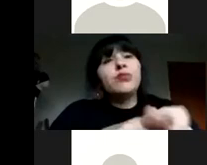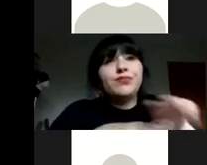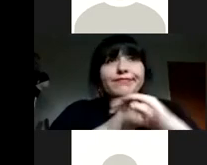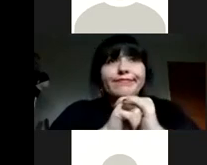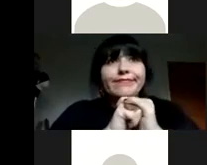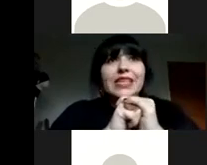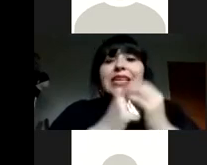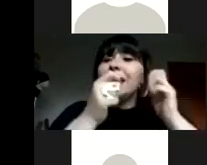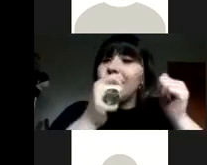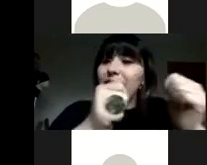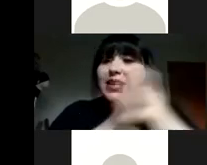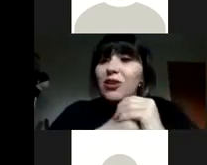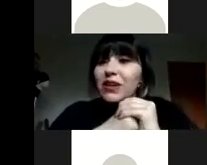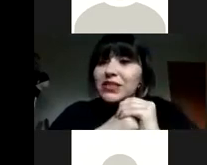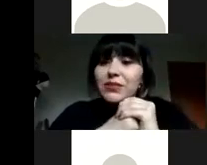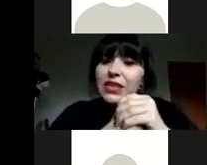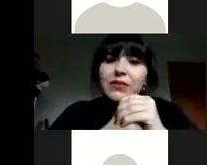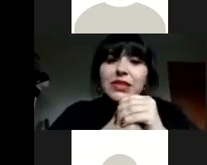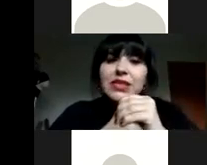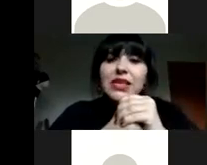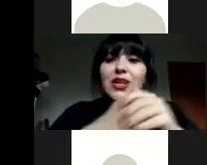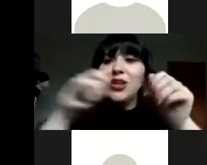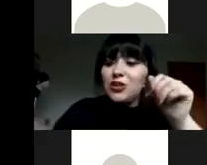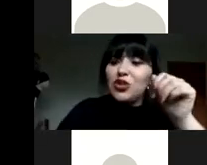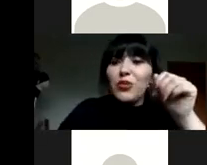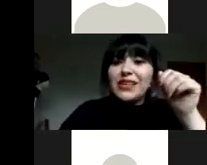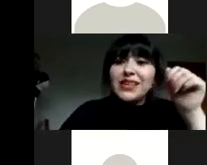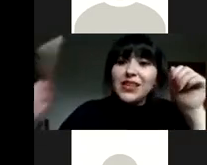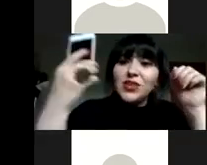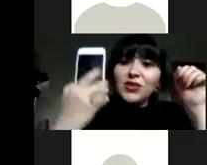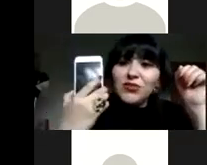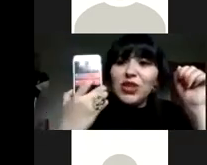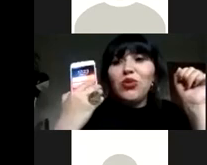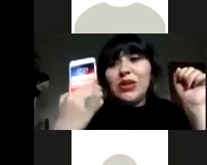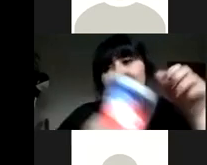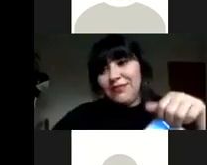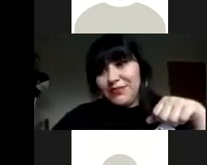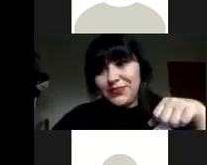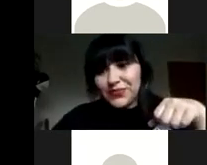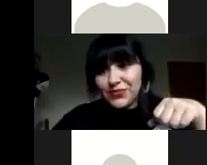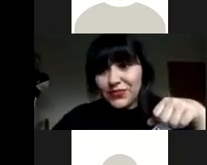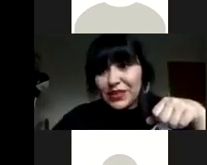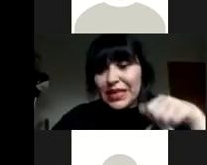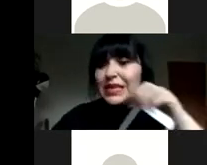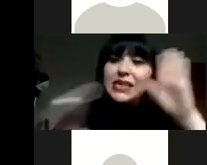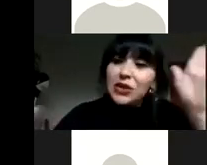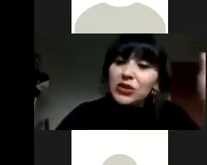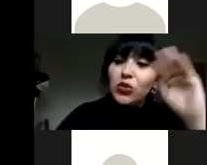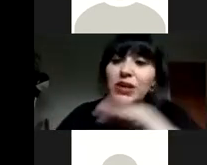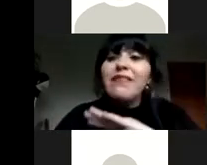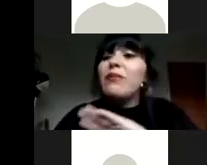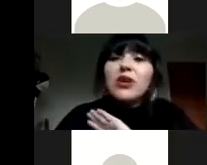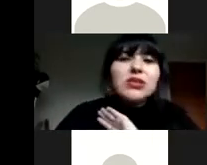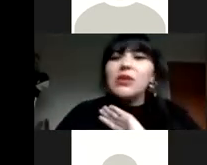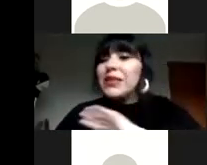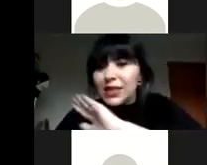no? Él va, ¿qué es lo que va a hacer inmediatamente? Tomar esto y googlear. Y cuando